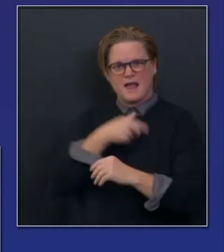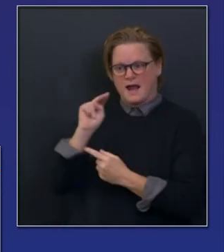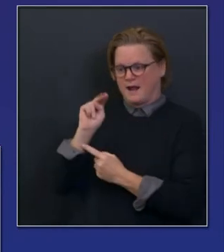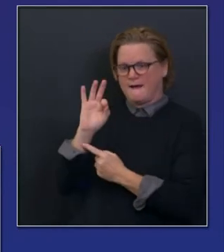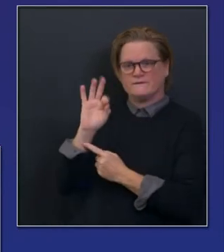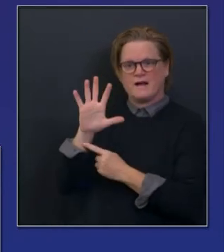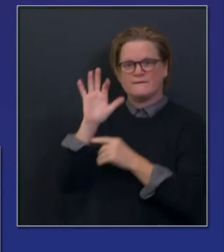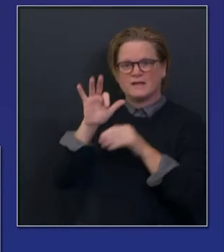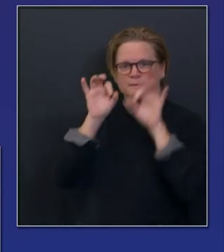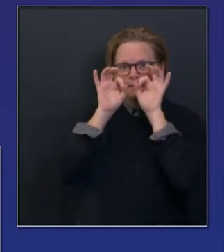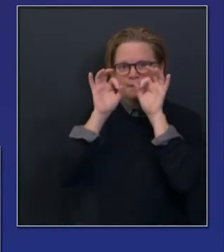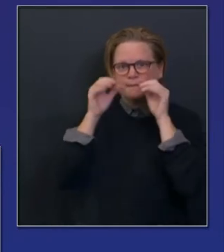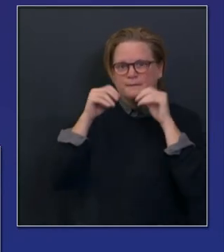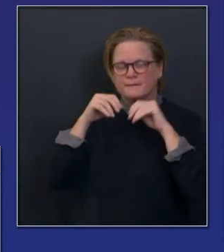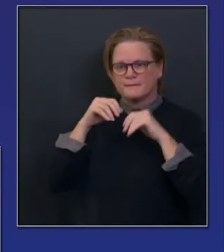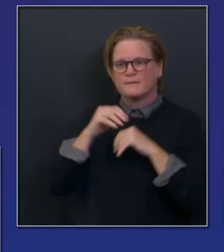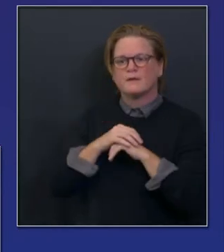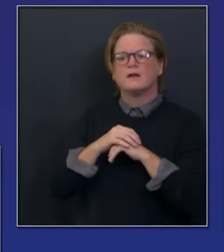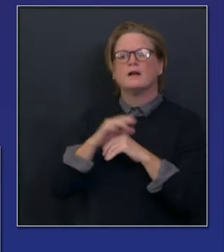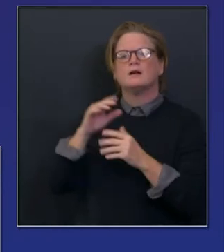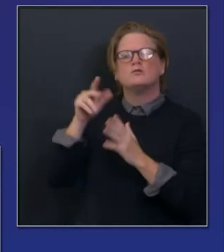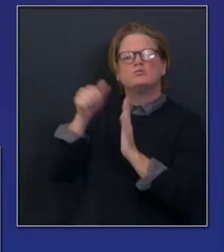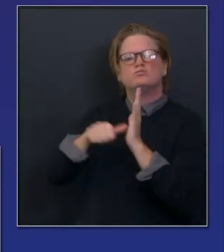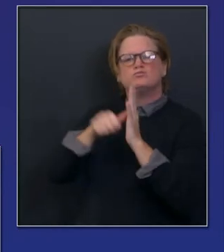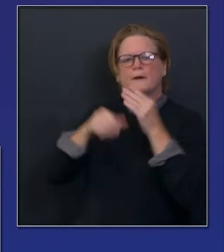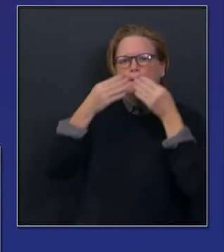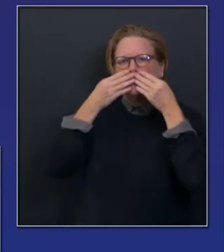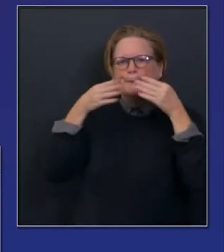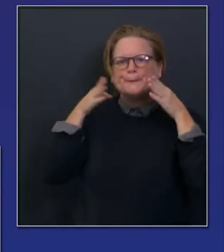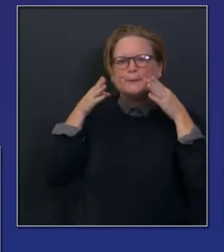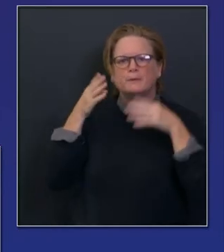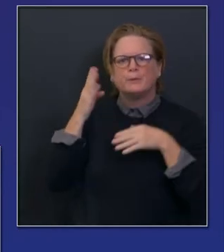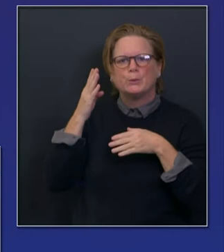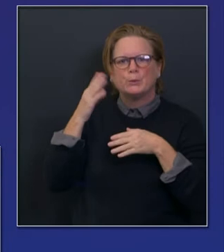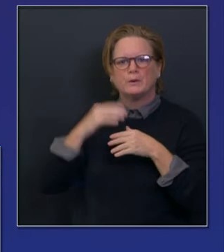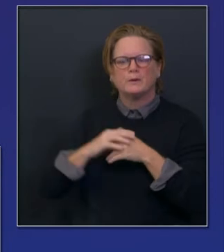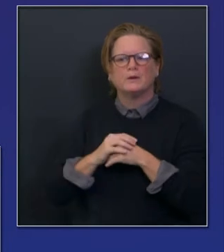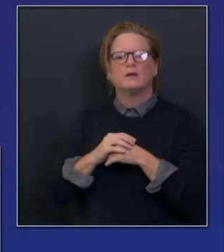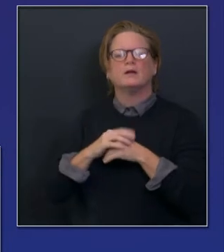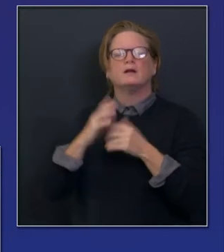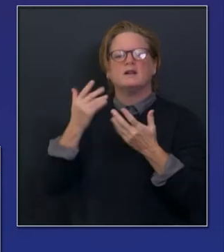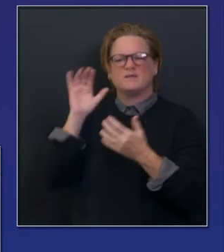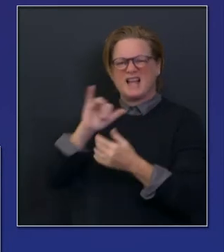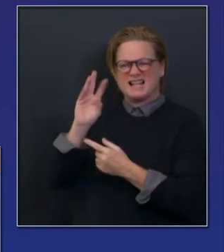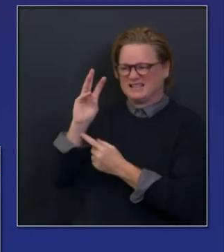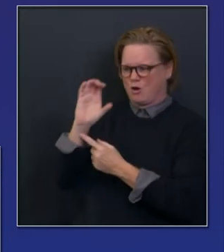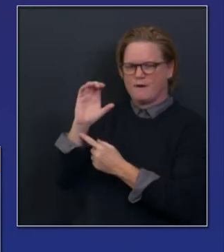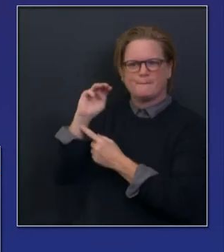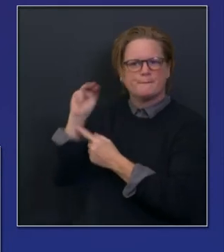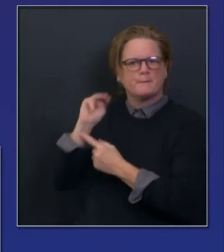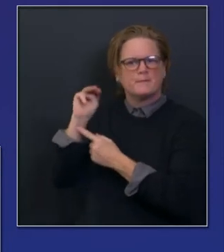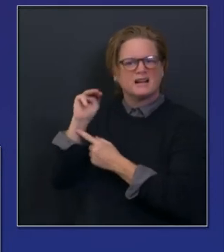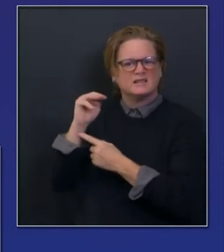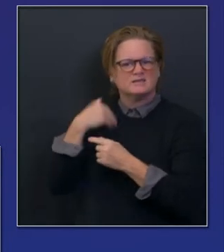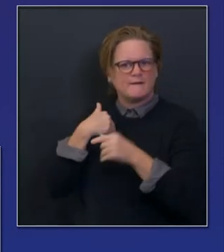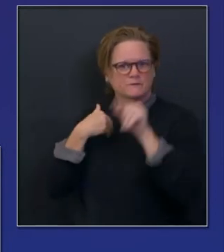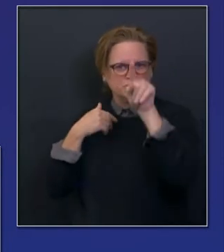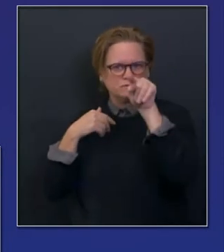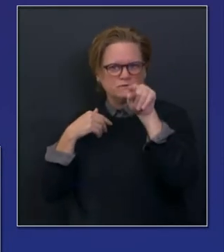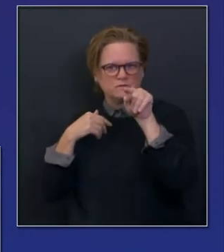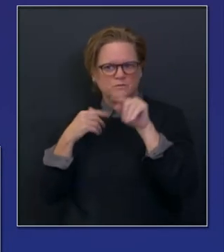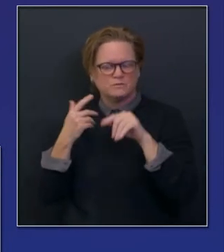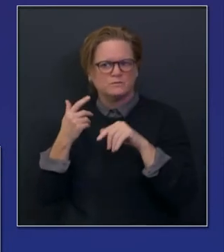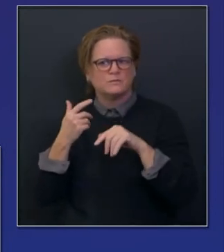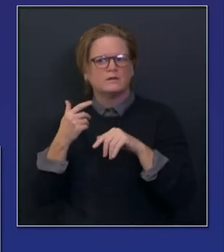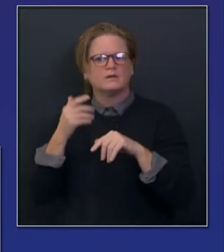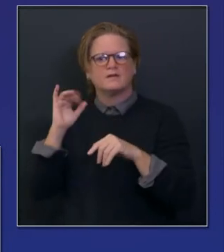unidades, mascarillas N95 distribuidos. Unos 600 millones, pero estamos todavía en el estatus actual.